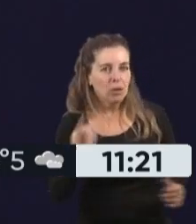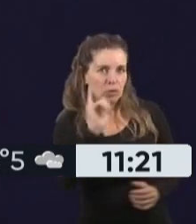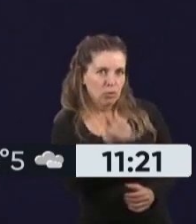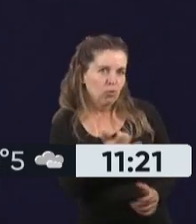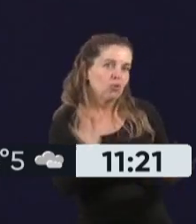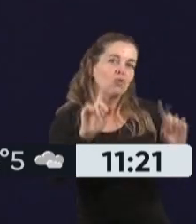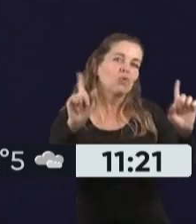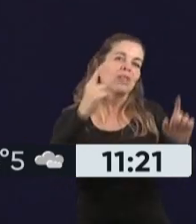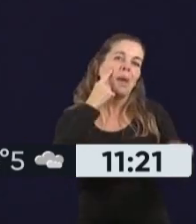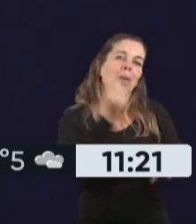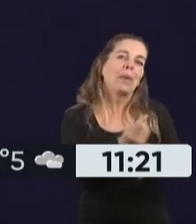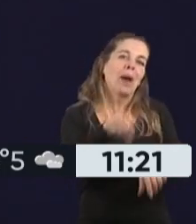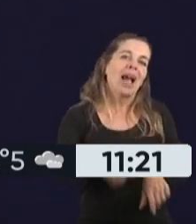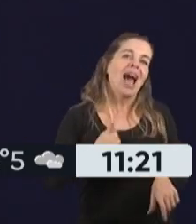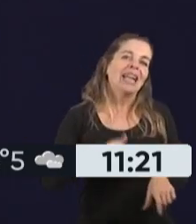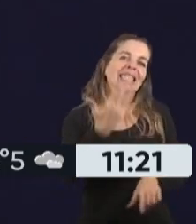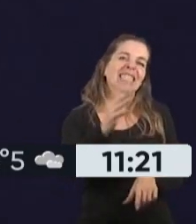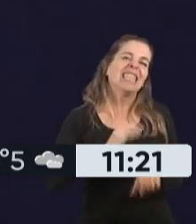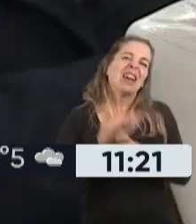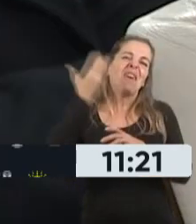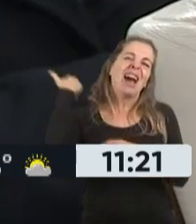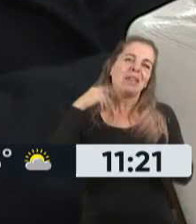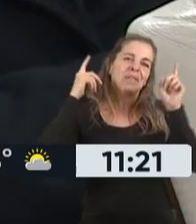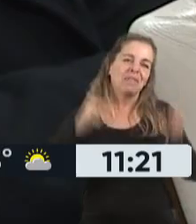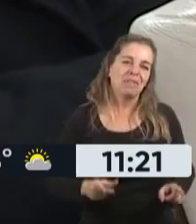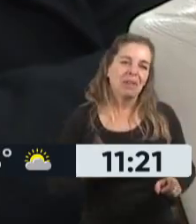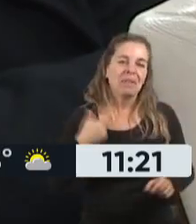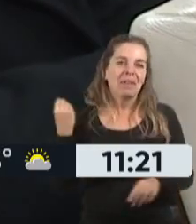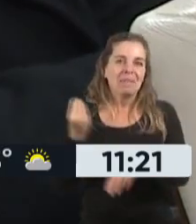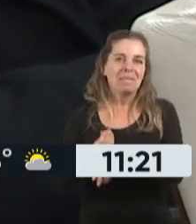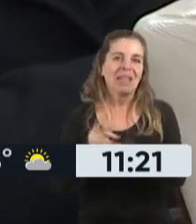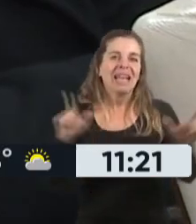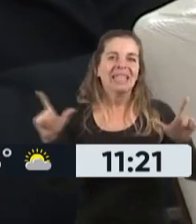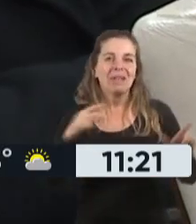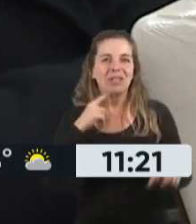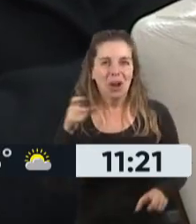ya 5 años. Ah, entonces me voy. Sagrario García, de Televisión Española.